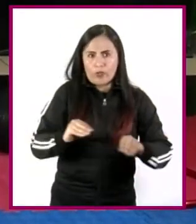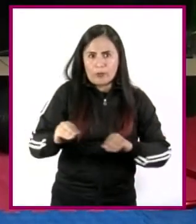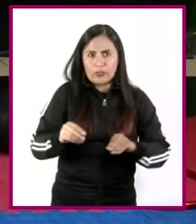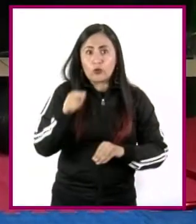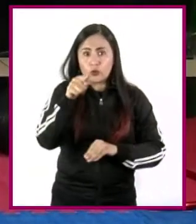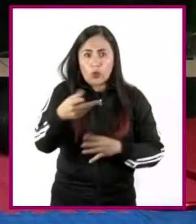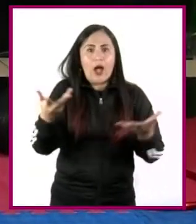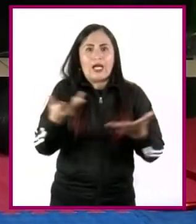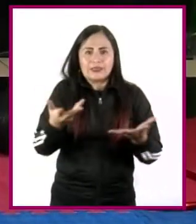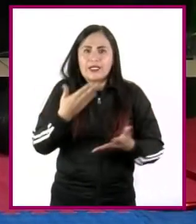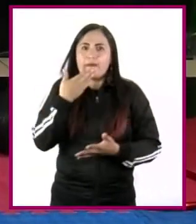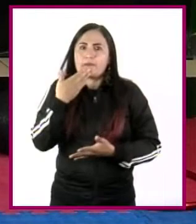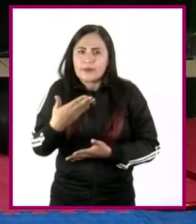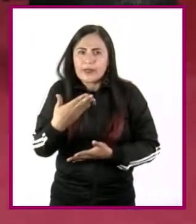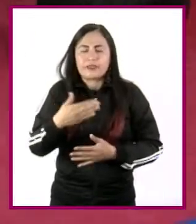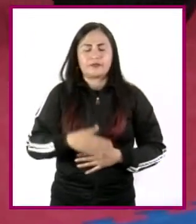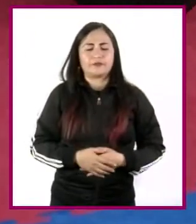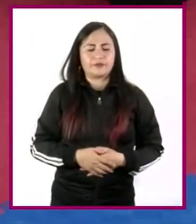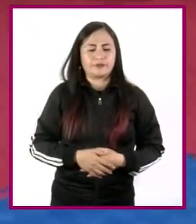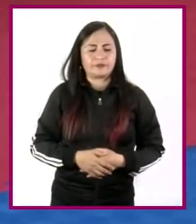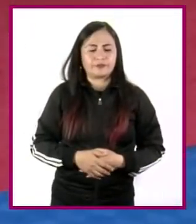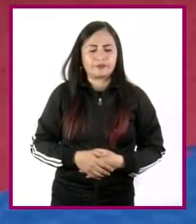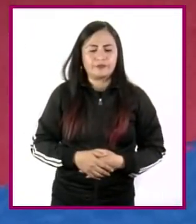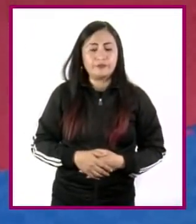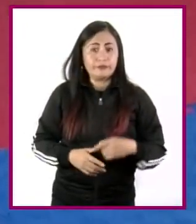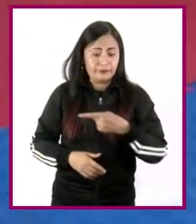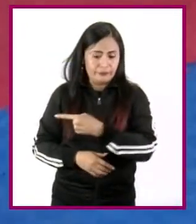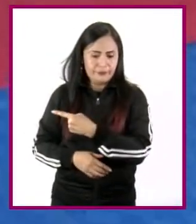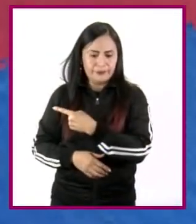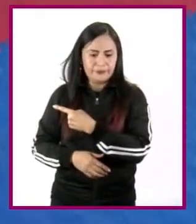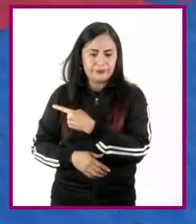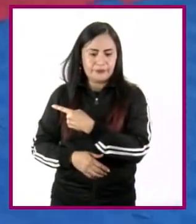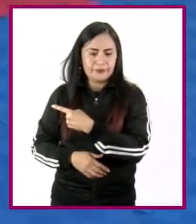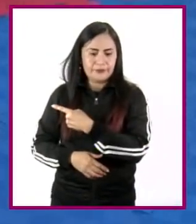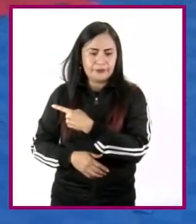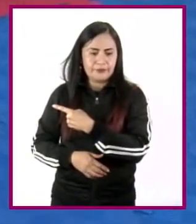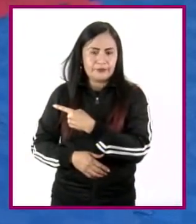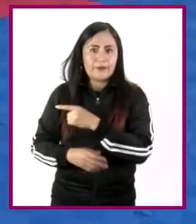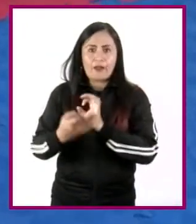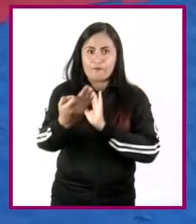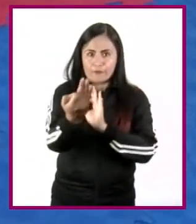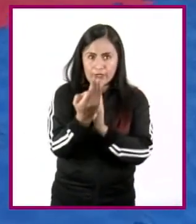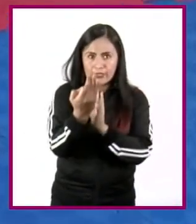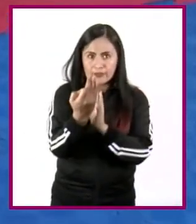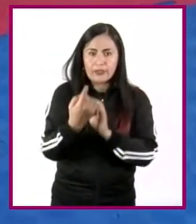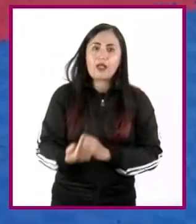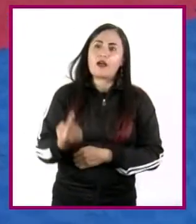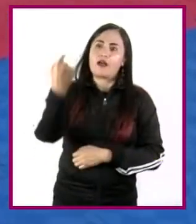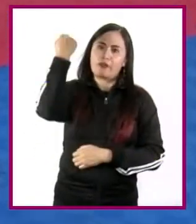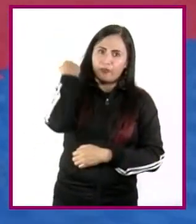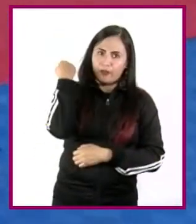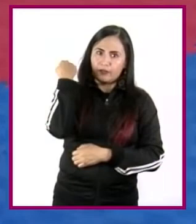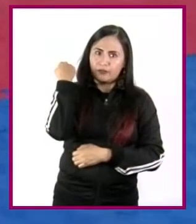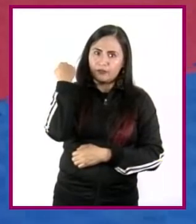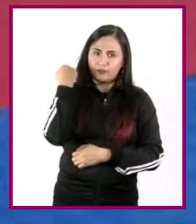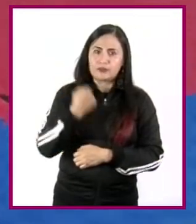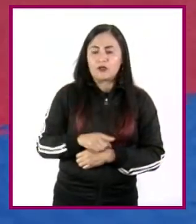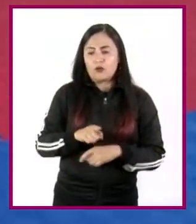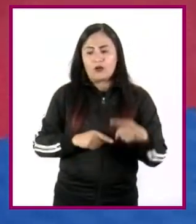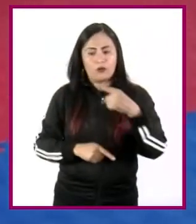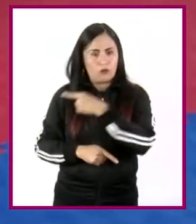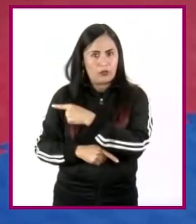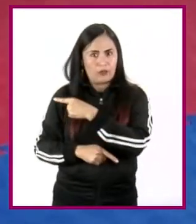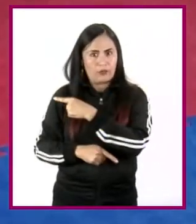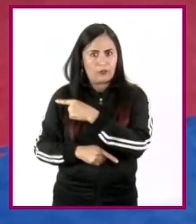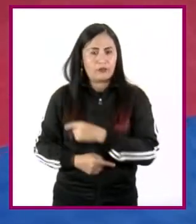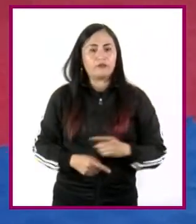ejecución de la sombra. Entonces, debo de moverme de frente, debo de moverme para atrás, debo de moverme lateral,